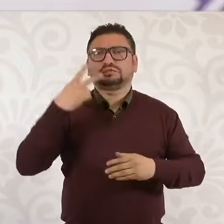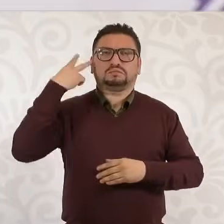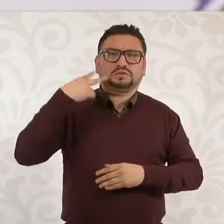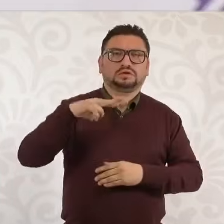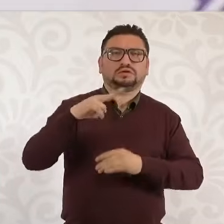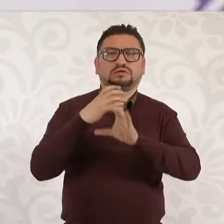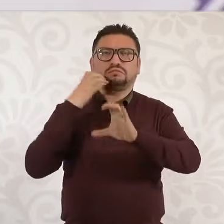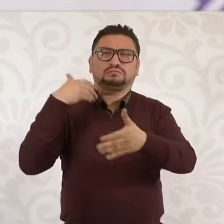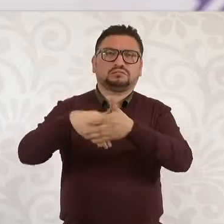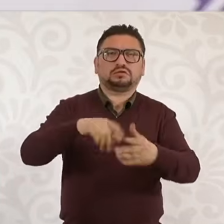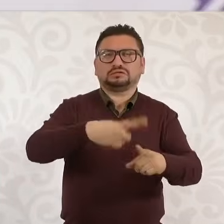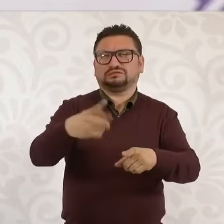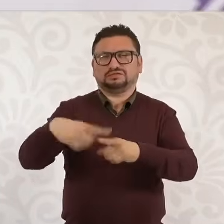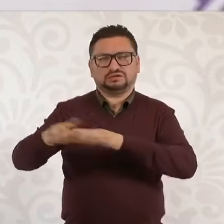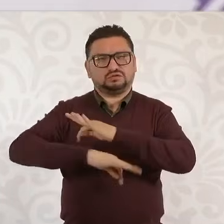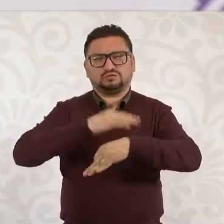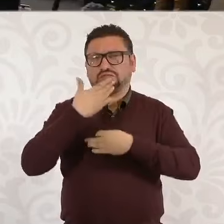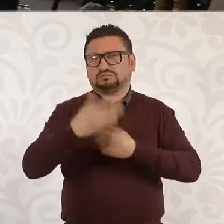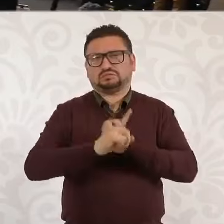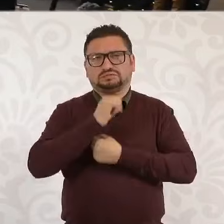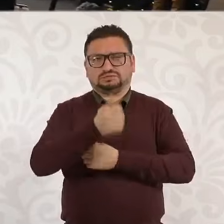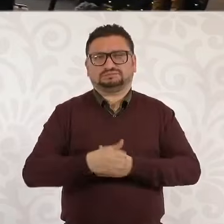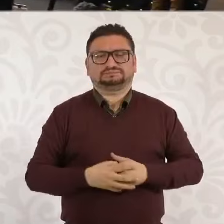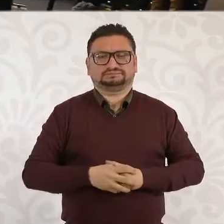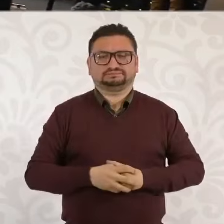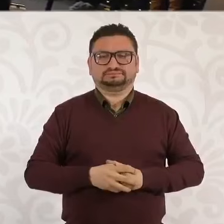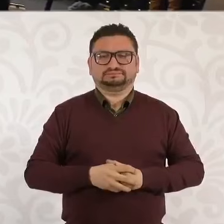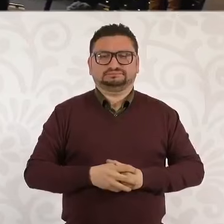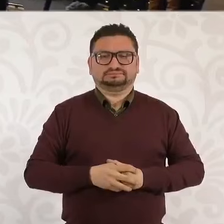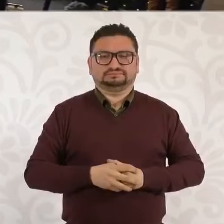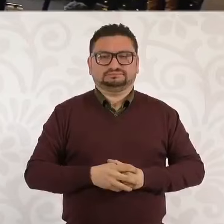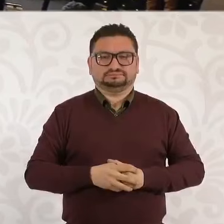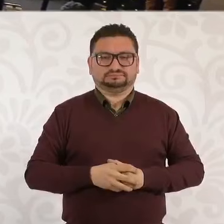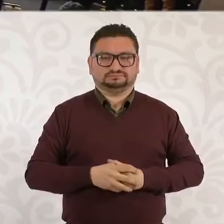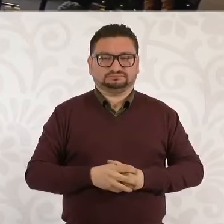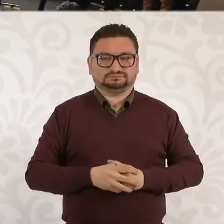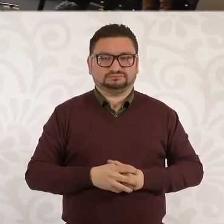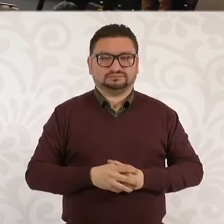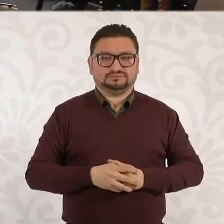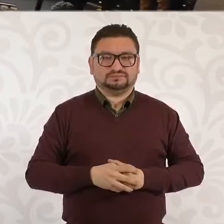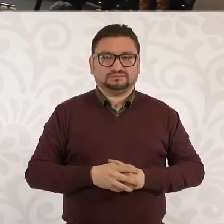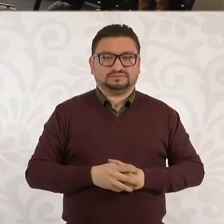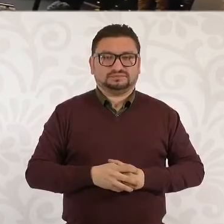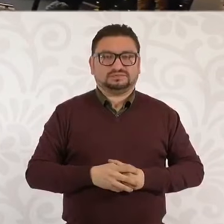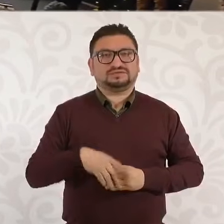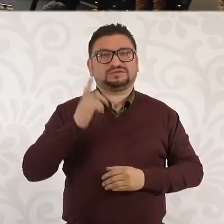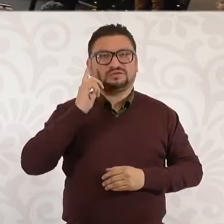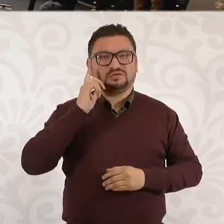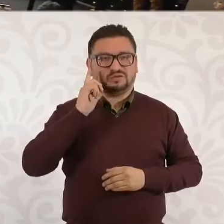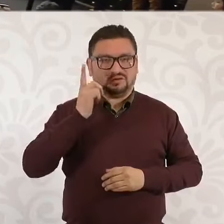por autobús, sin problema. Y pues estaría bueno también que viniera